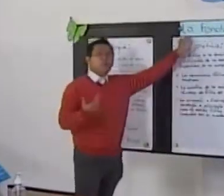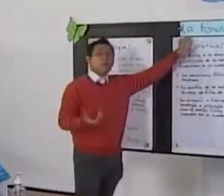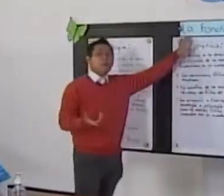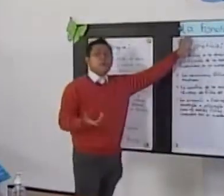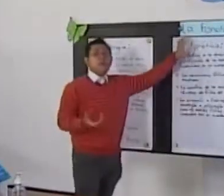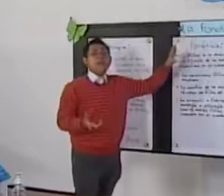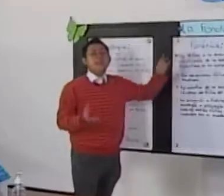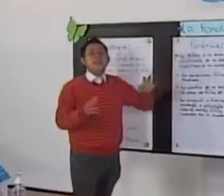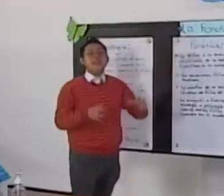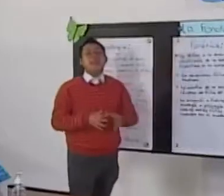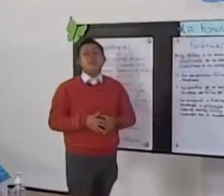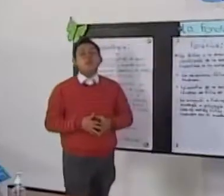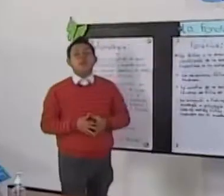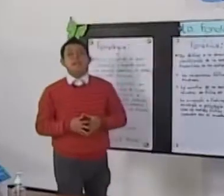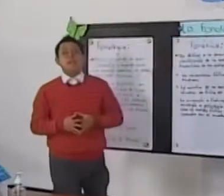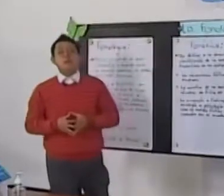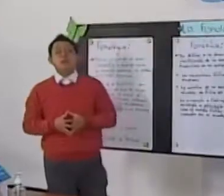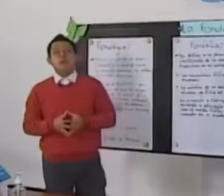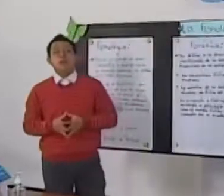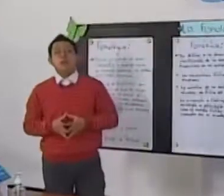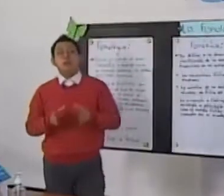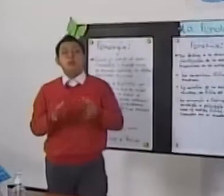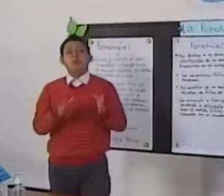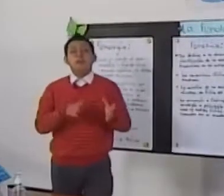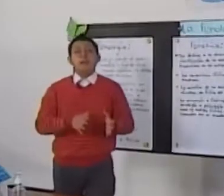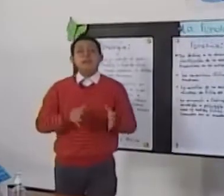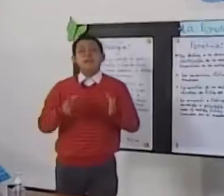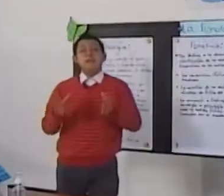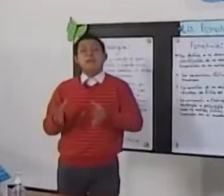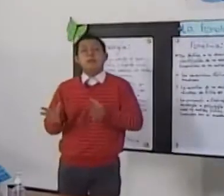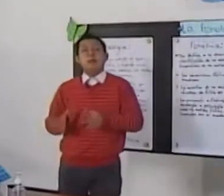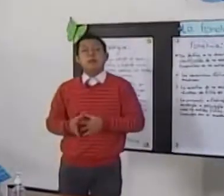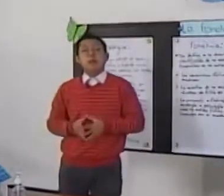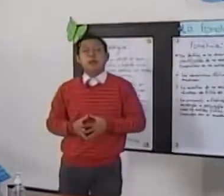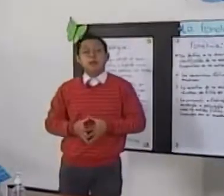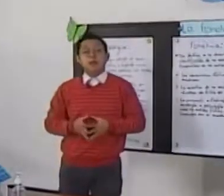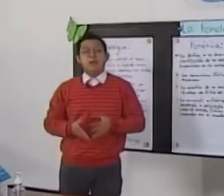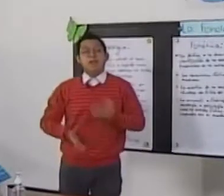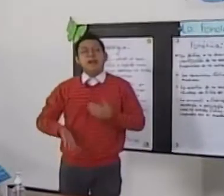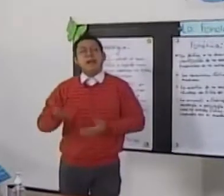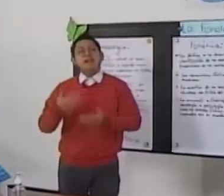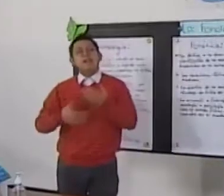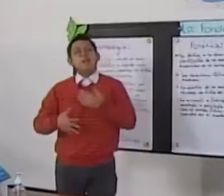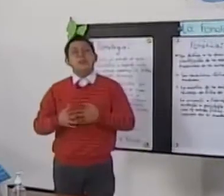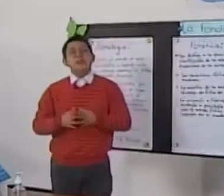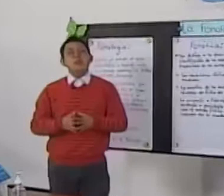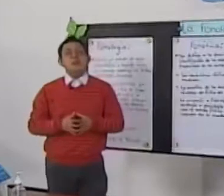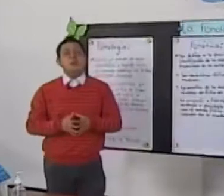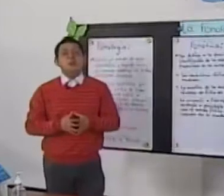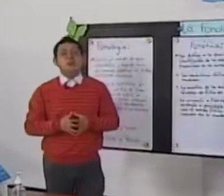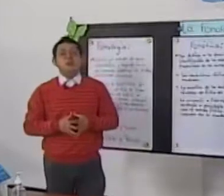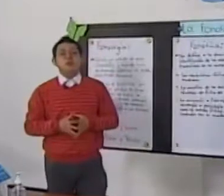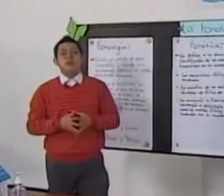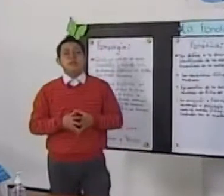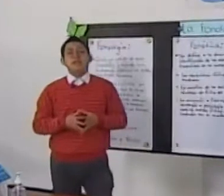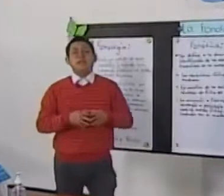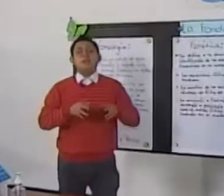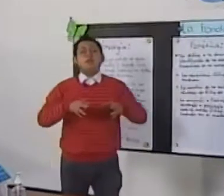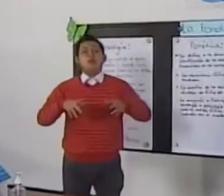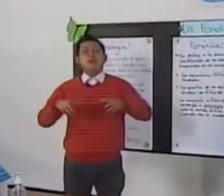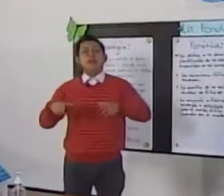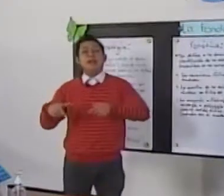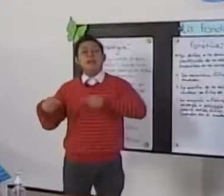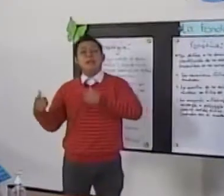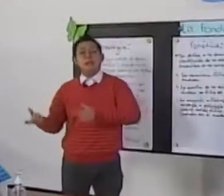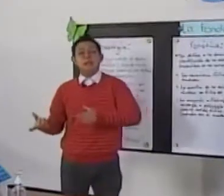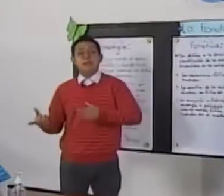hablamos de la fonología, sabemos que estamos hablando de un nivel científico de la lengua. Anteriormente estuvimos nosotros analizando